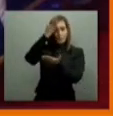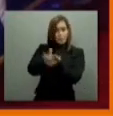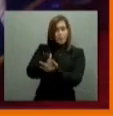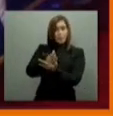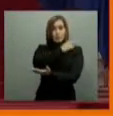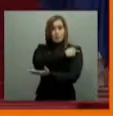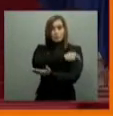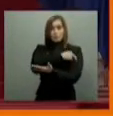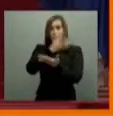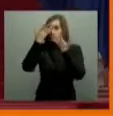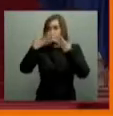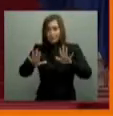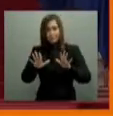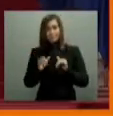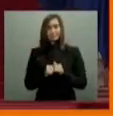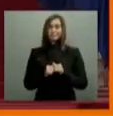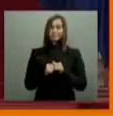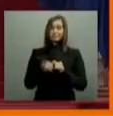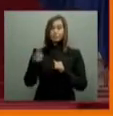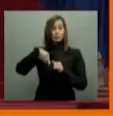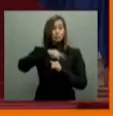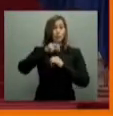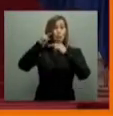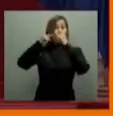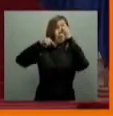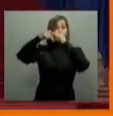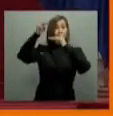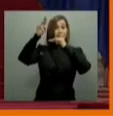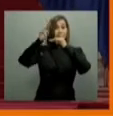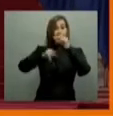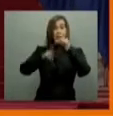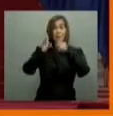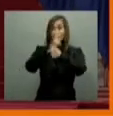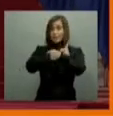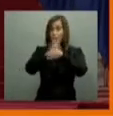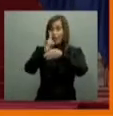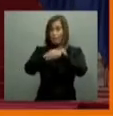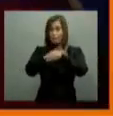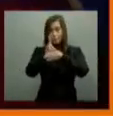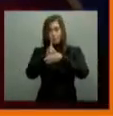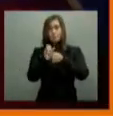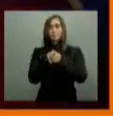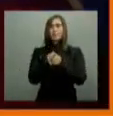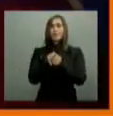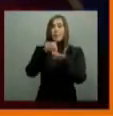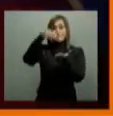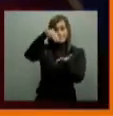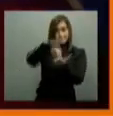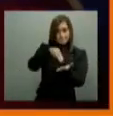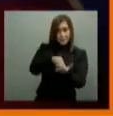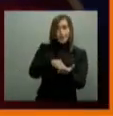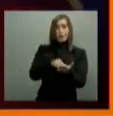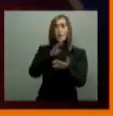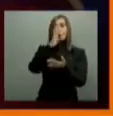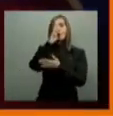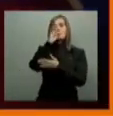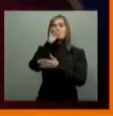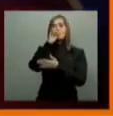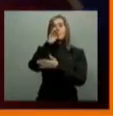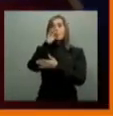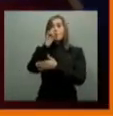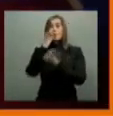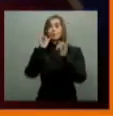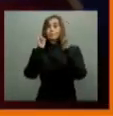me asusto ese discurso del presidente porque es lo mismo el mismo disparate que dice faride no antes